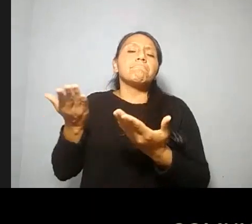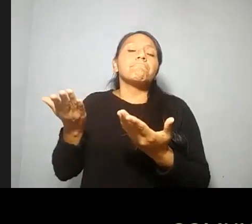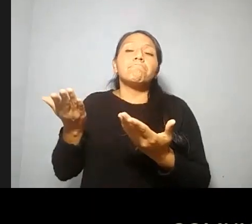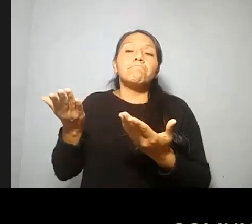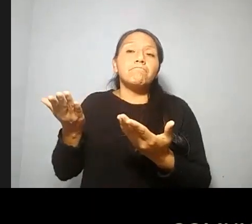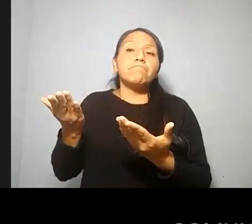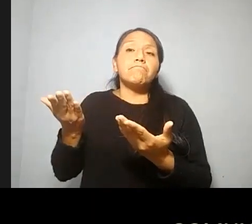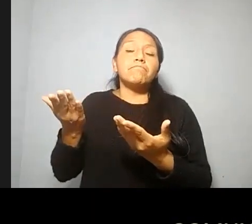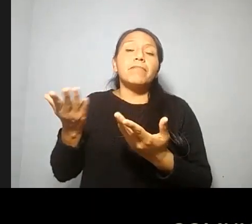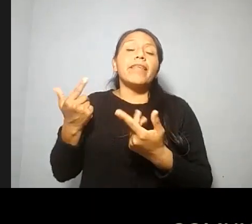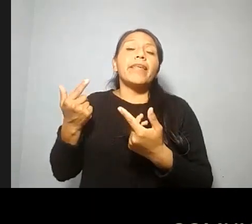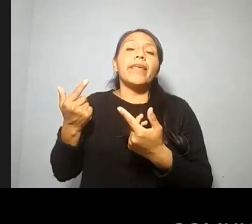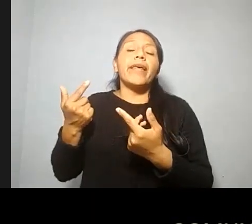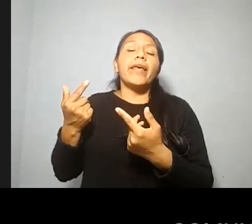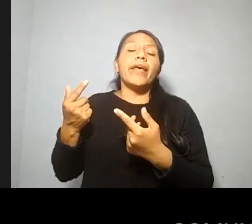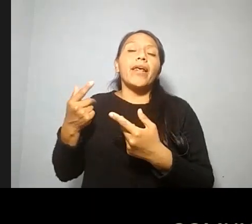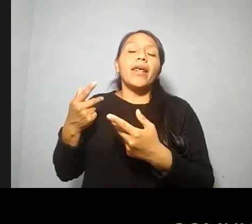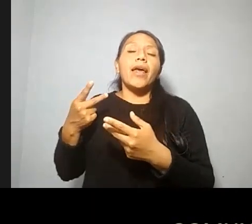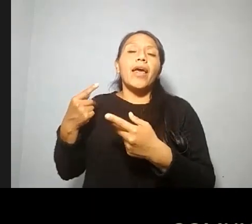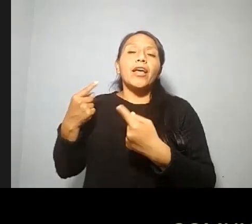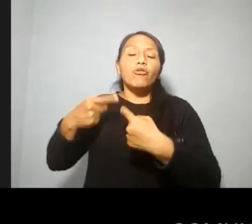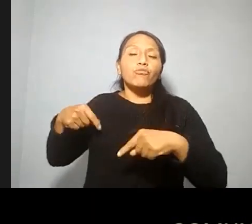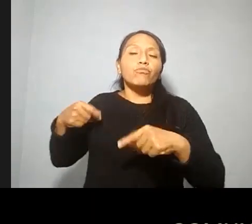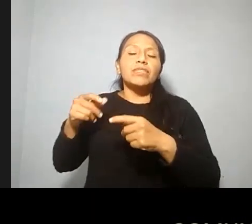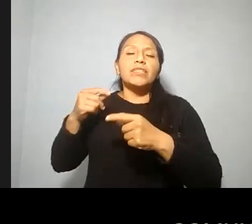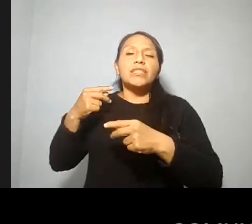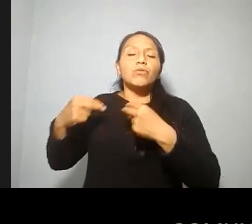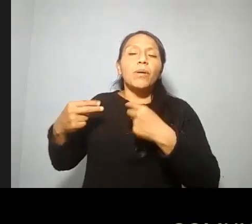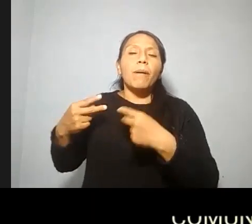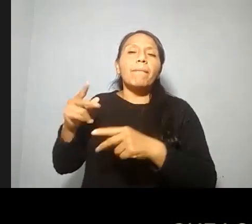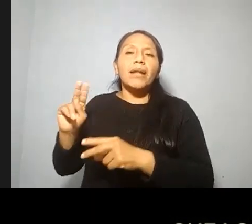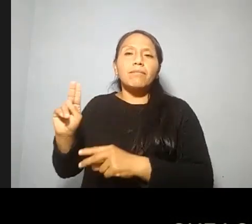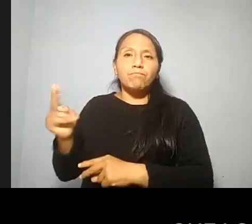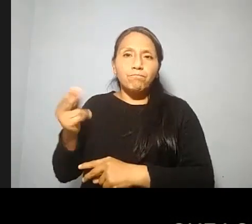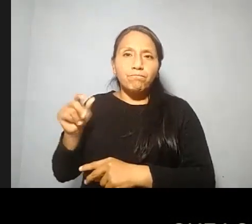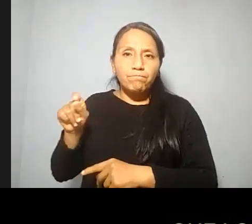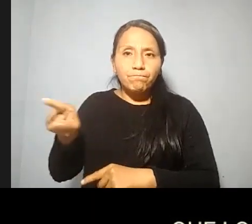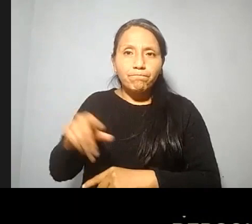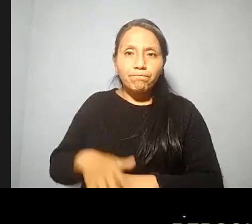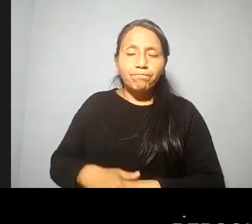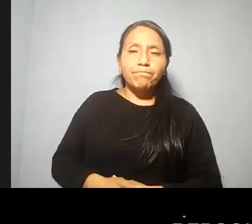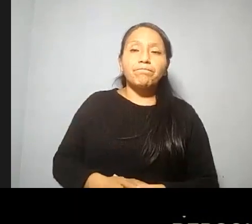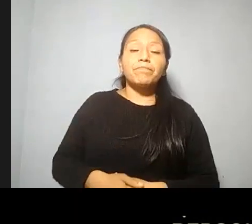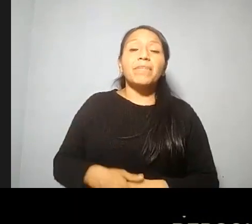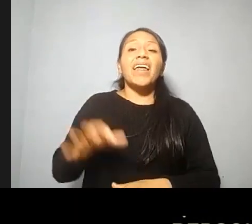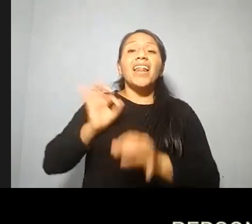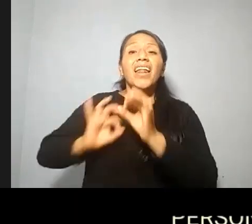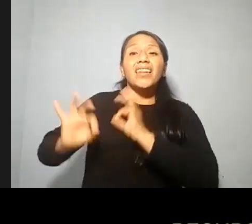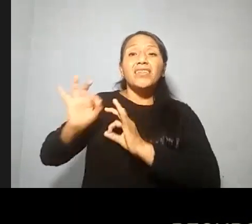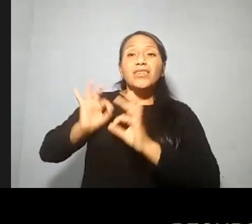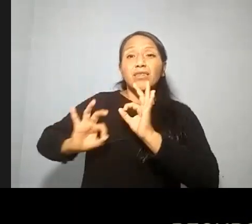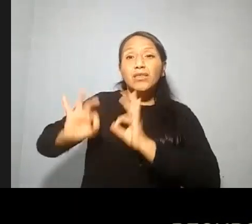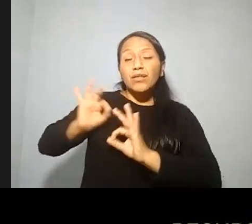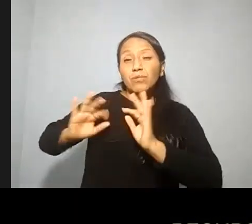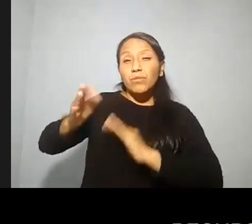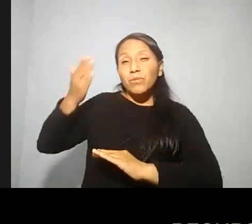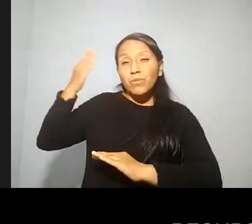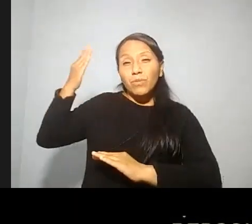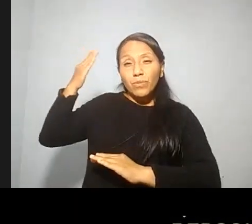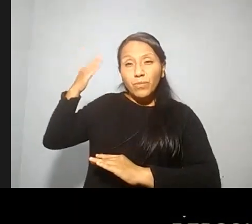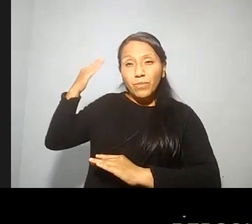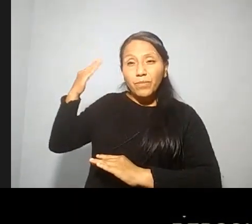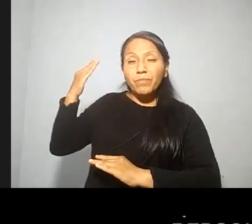de práctica eugenésica. En la ciudad antigua del Estado y